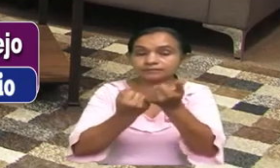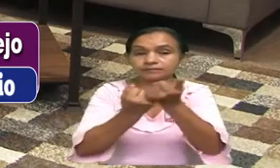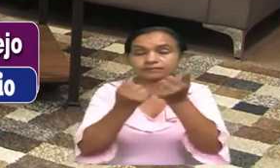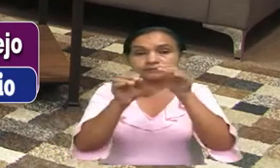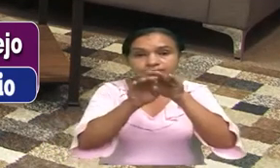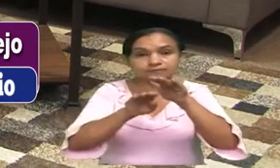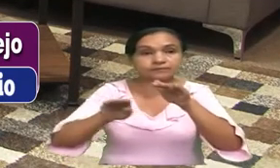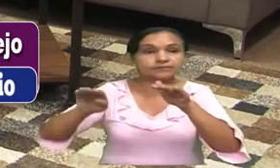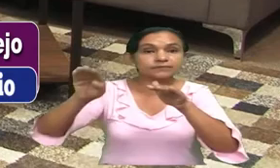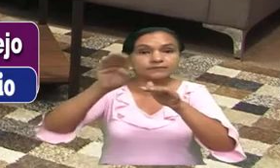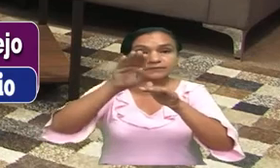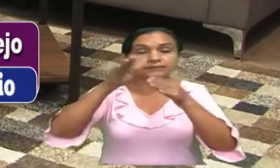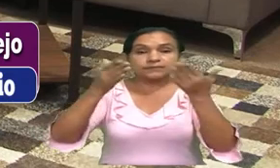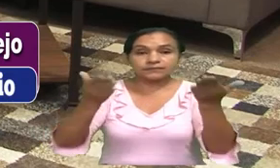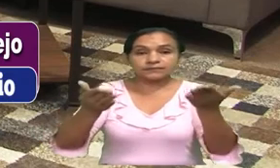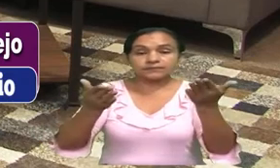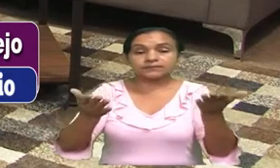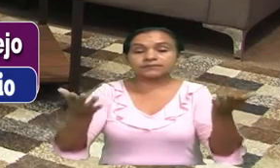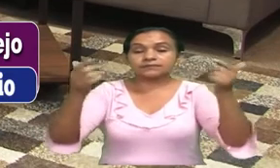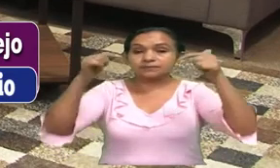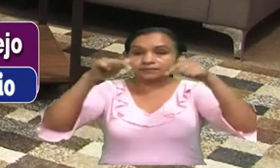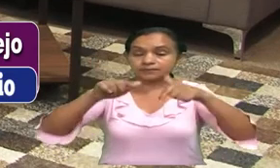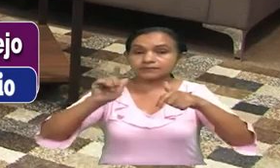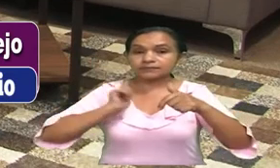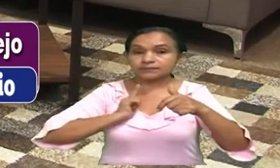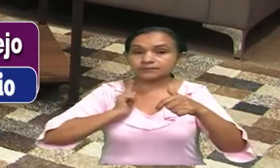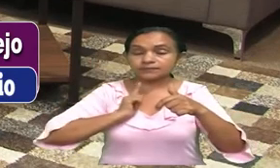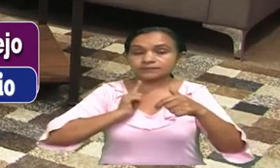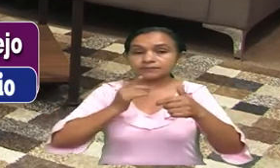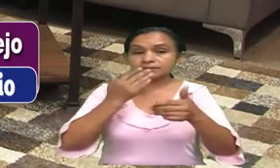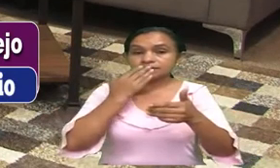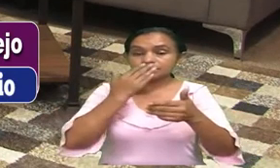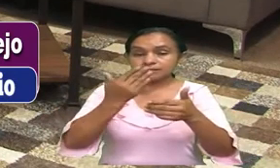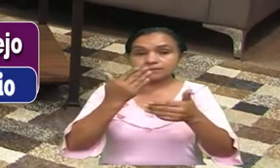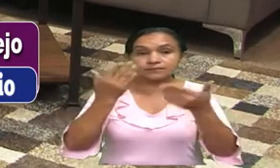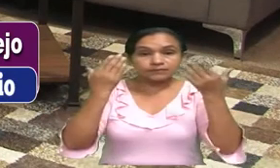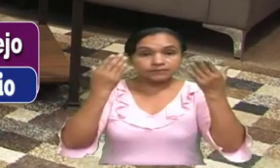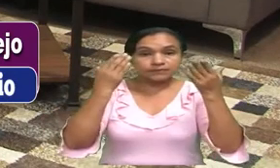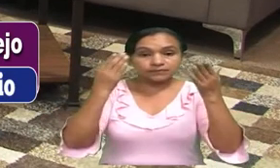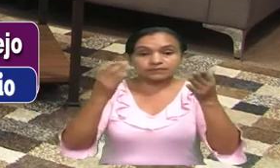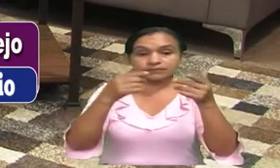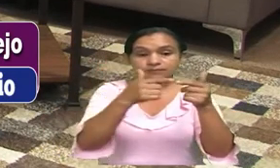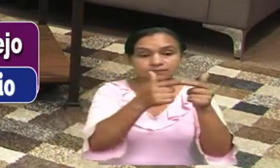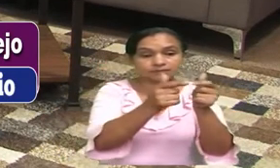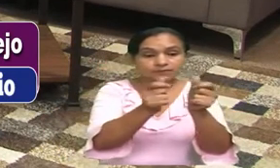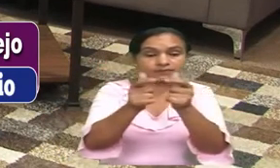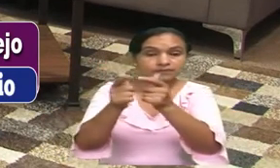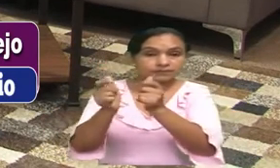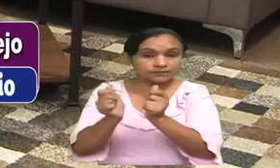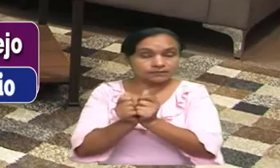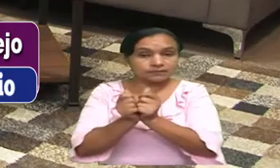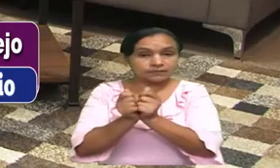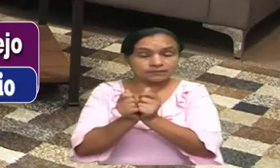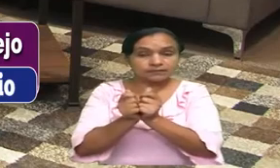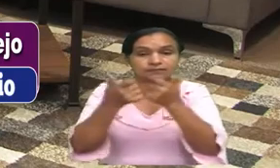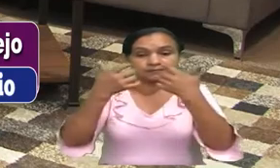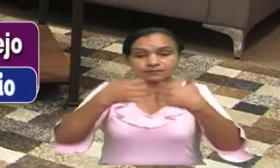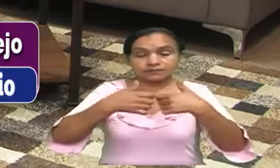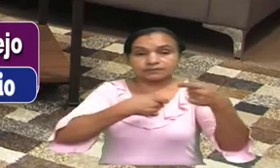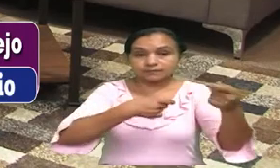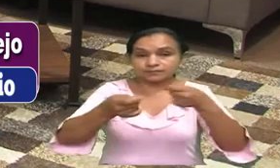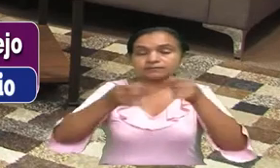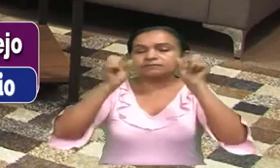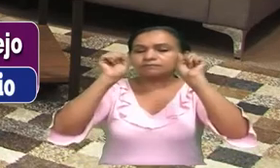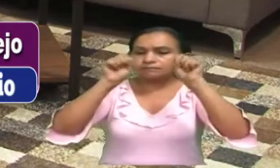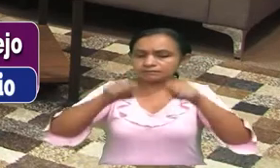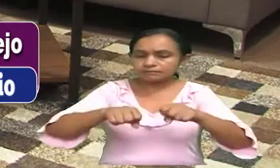más, y ahora que tenemos todo un potencial de la pequeña y mediana empresa, nosotros